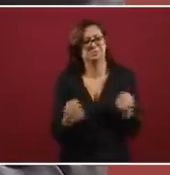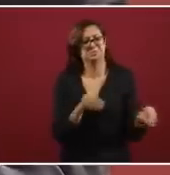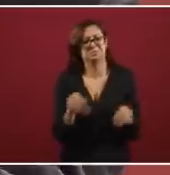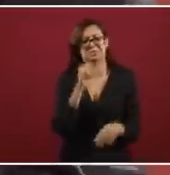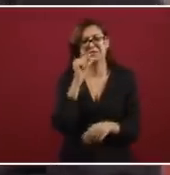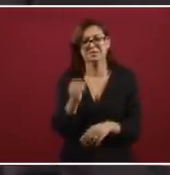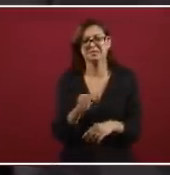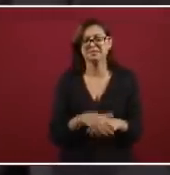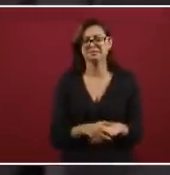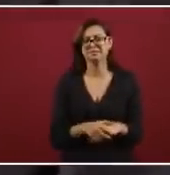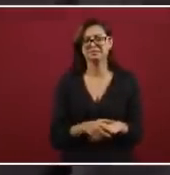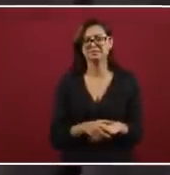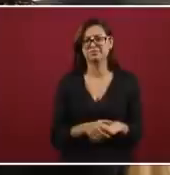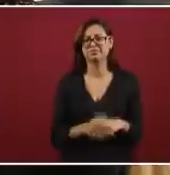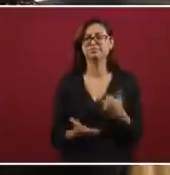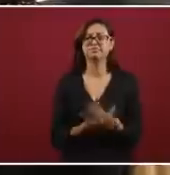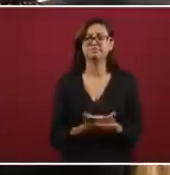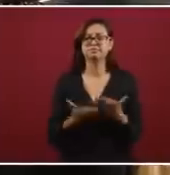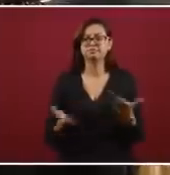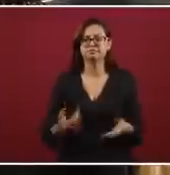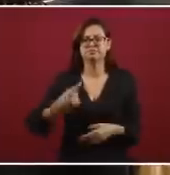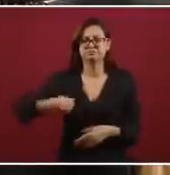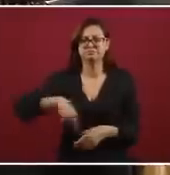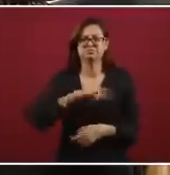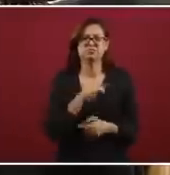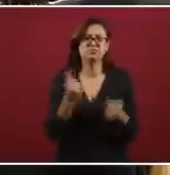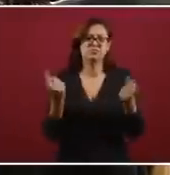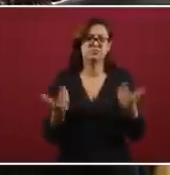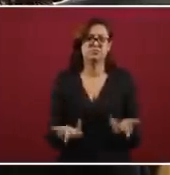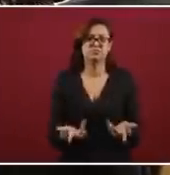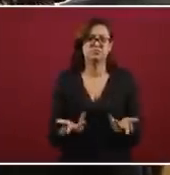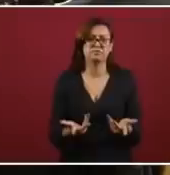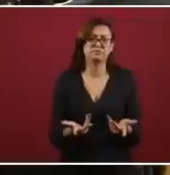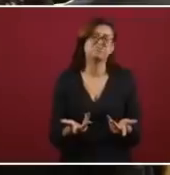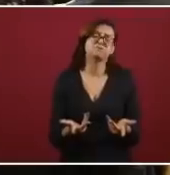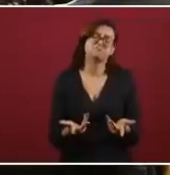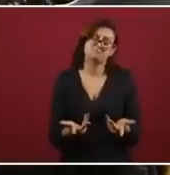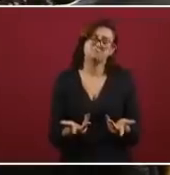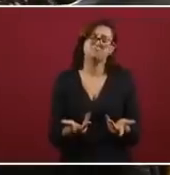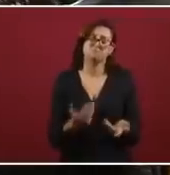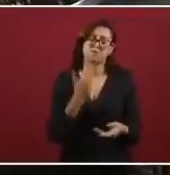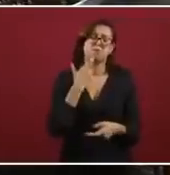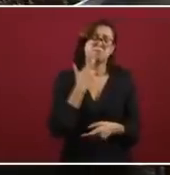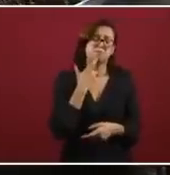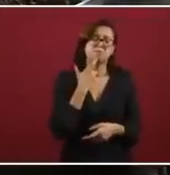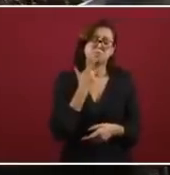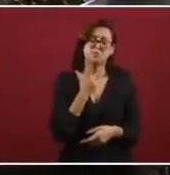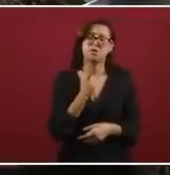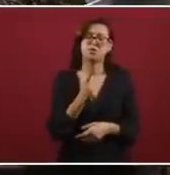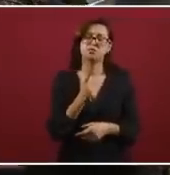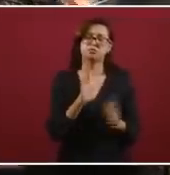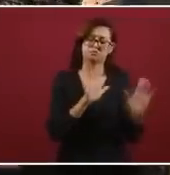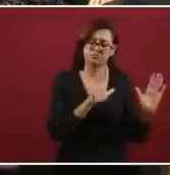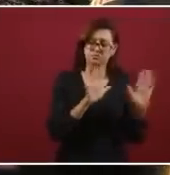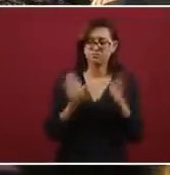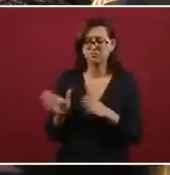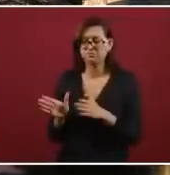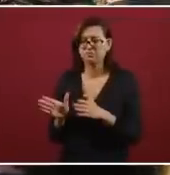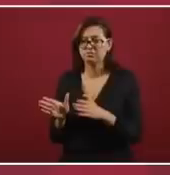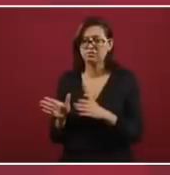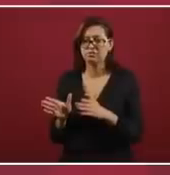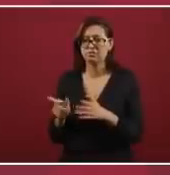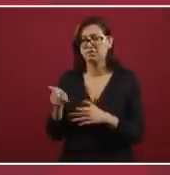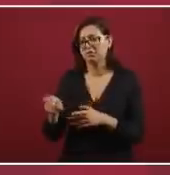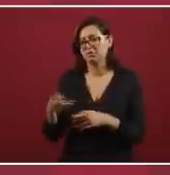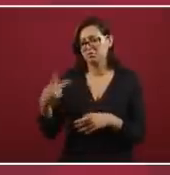Lo que estamos ahora haciendo es con la participación